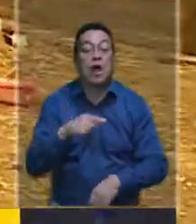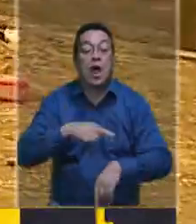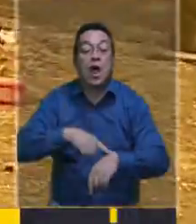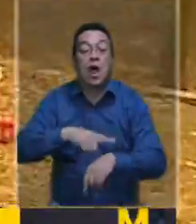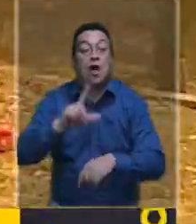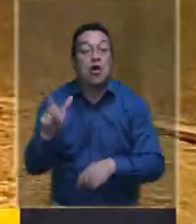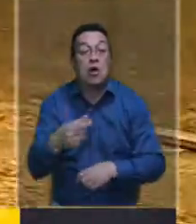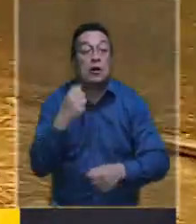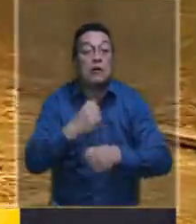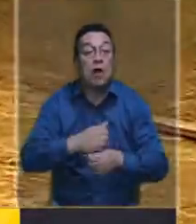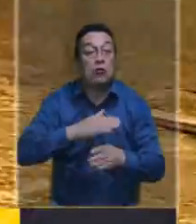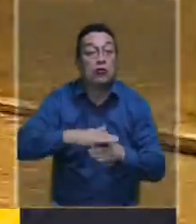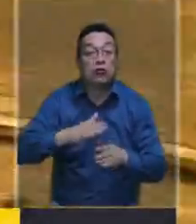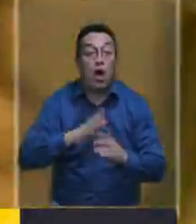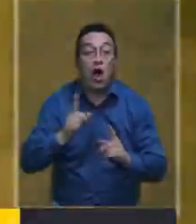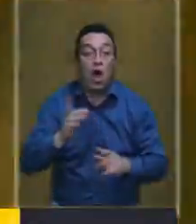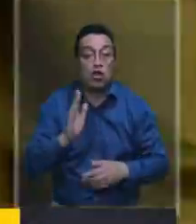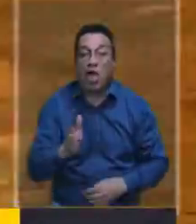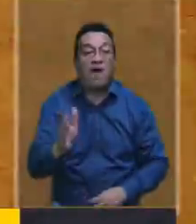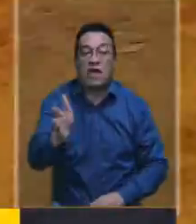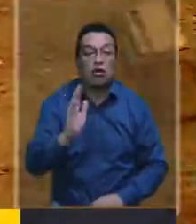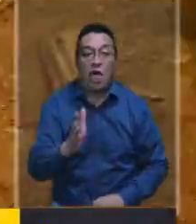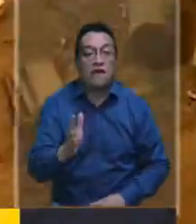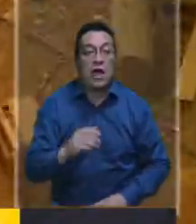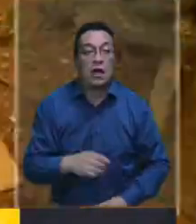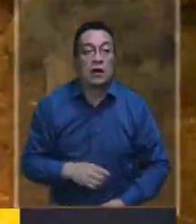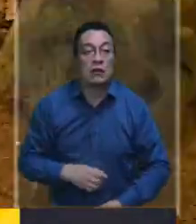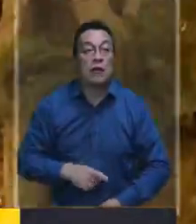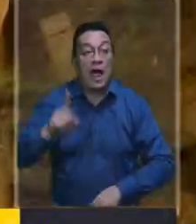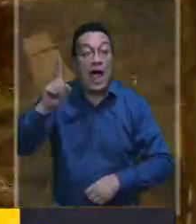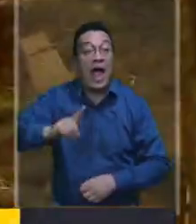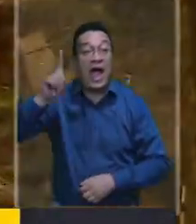trabajo? Oh, todavía. ¡Arriba!